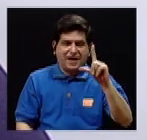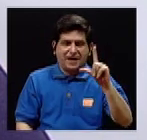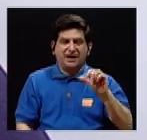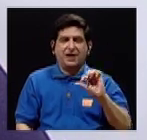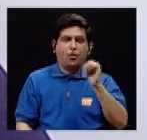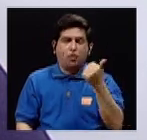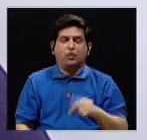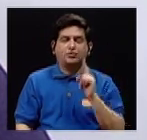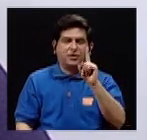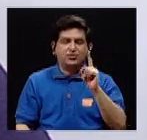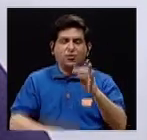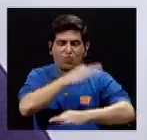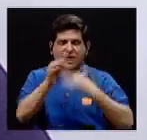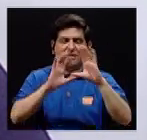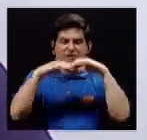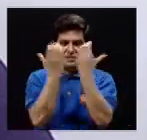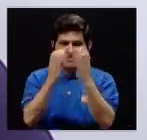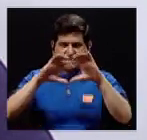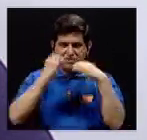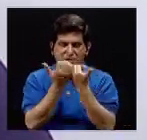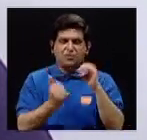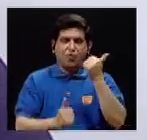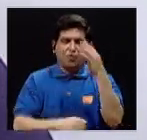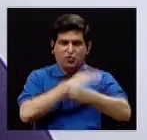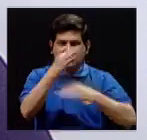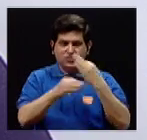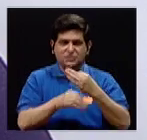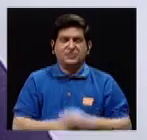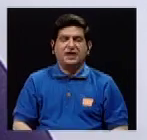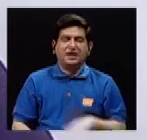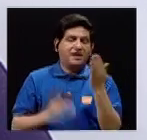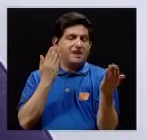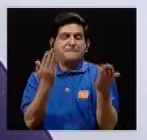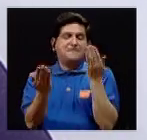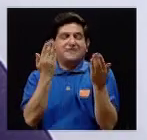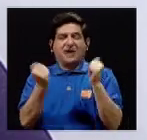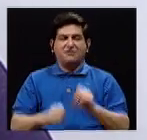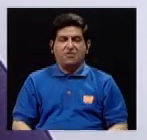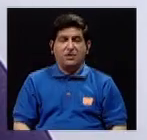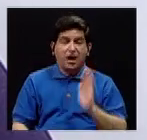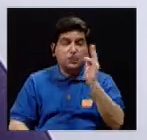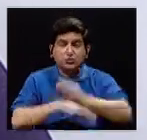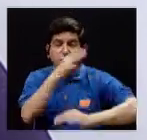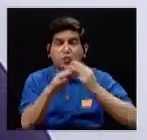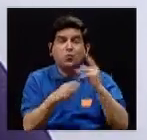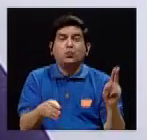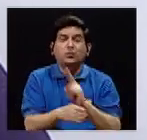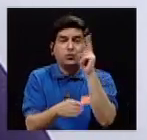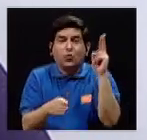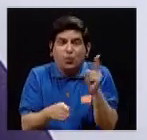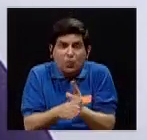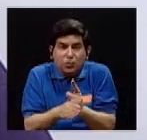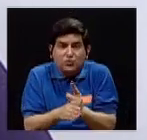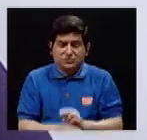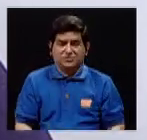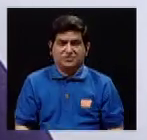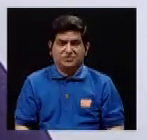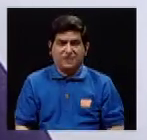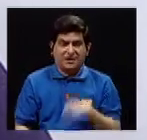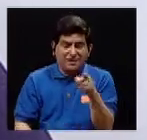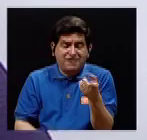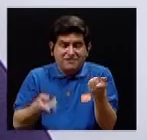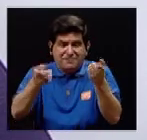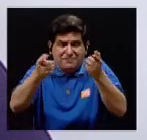lógica que es una lógica clasificatoria y otros tienen una lógica que es metafórica porque su mundo utiliza eh